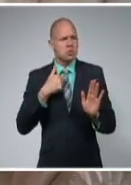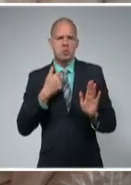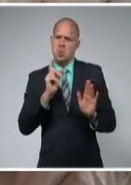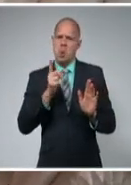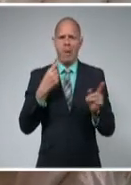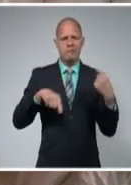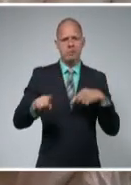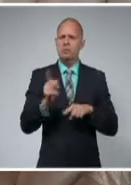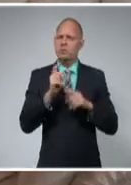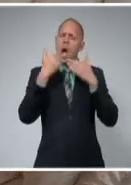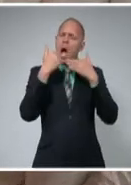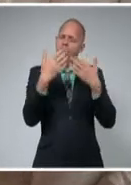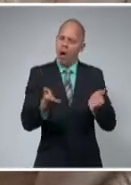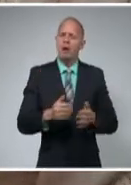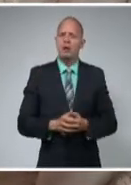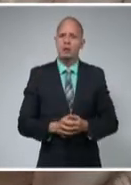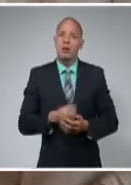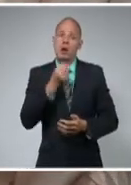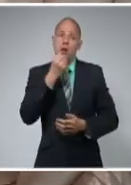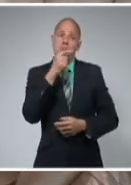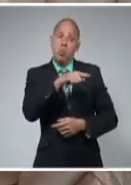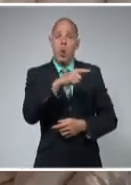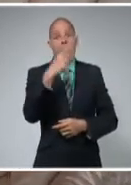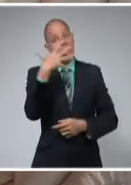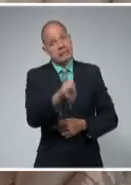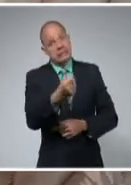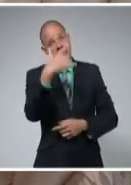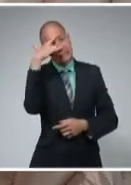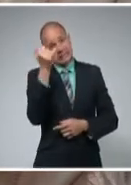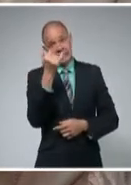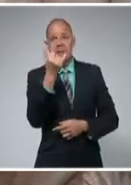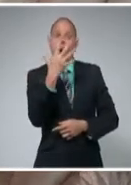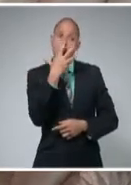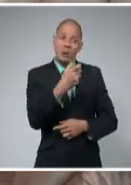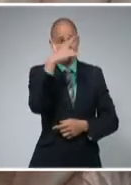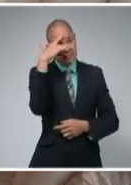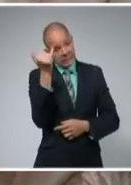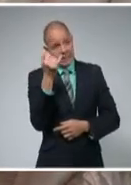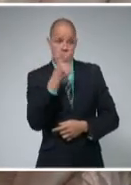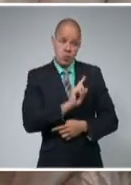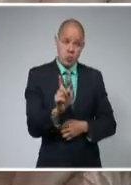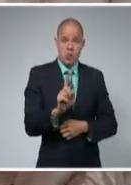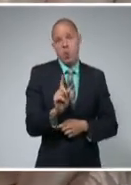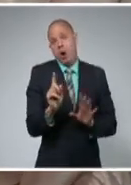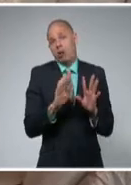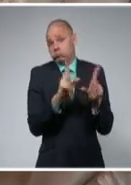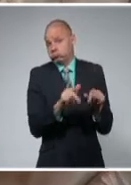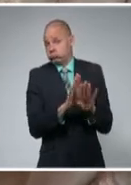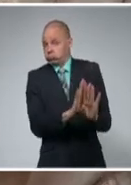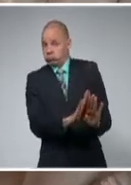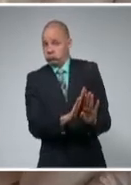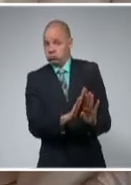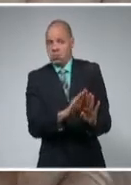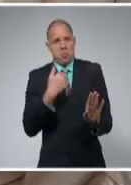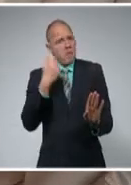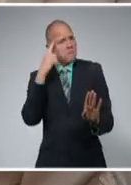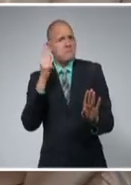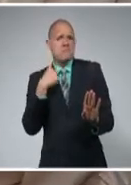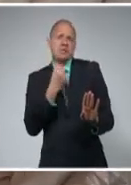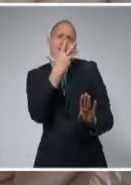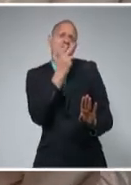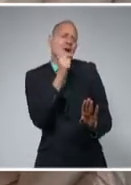se tuvo en cuenta para bien o para mal. Y no me interesa complacer, te repito, ni a las fuentes, ni